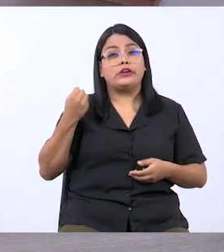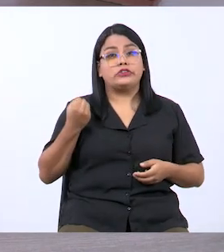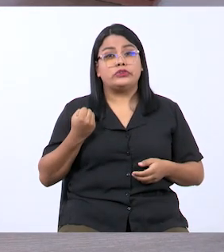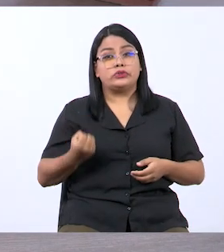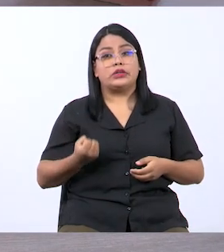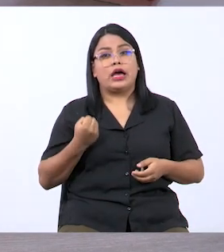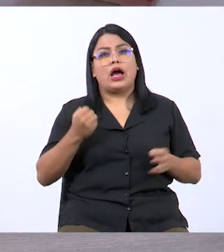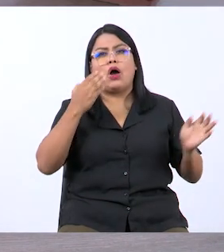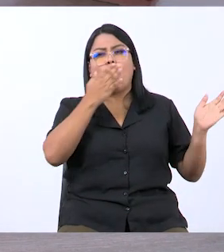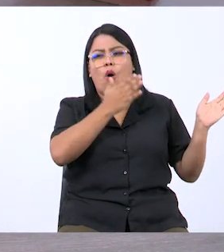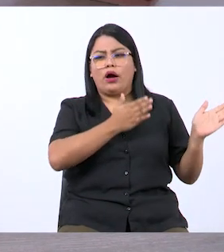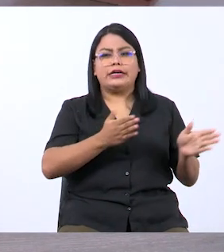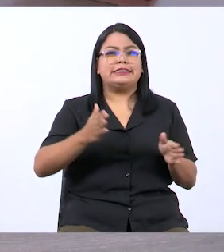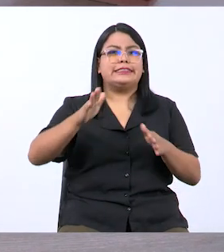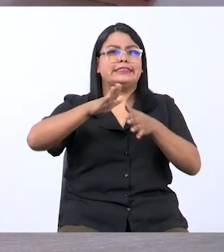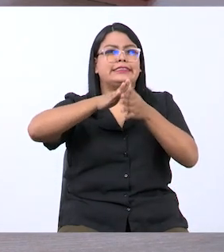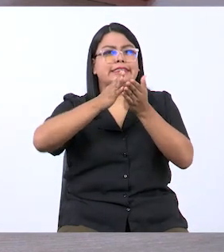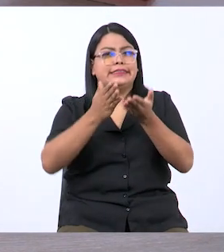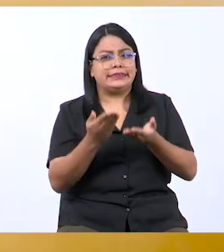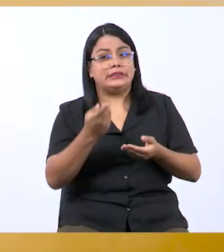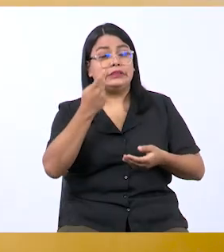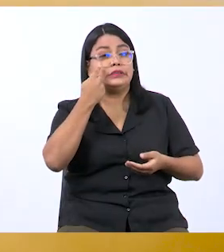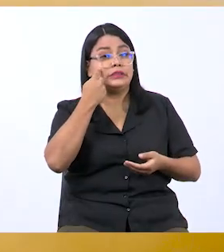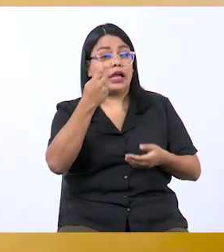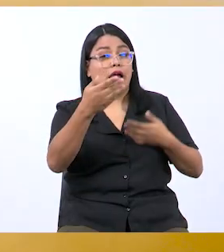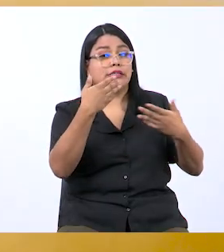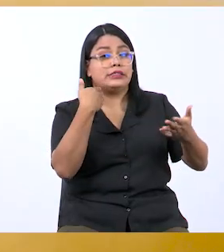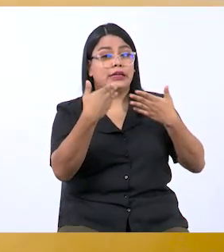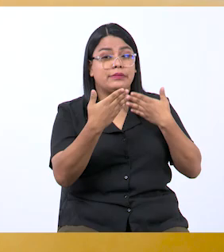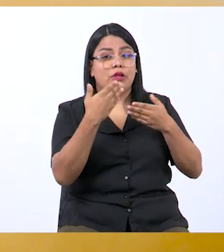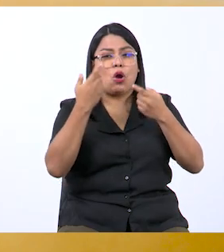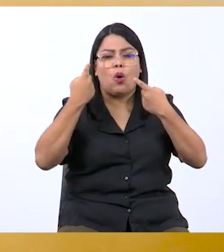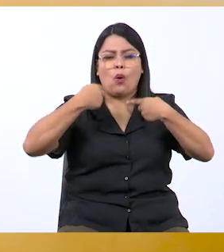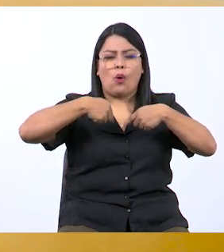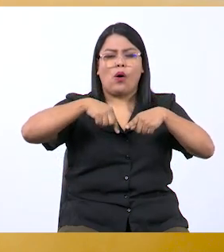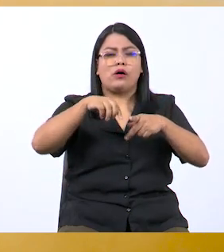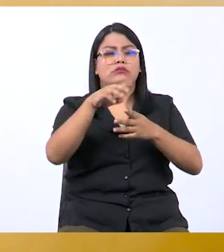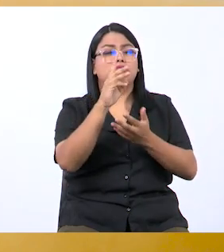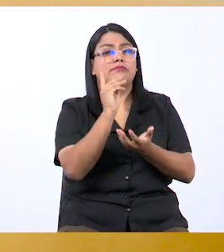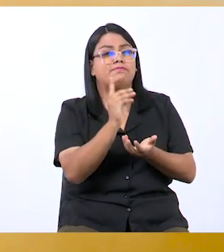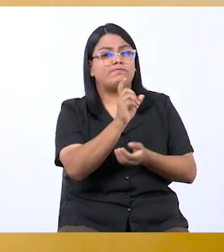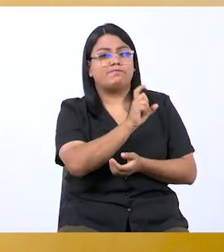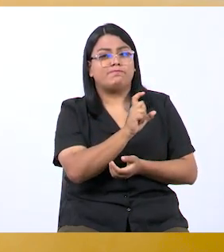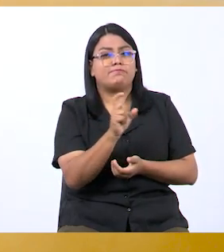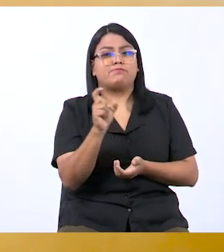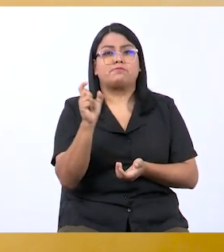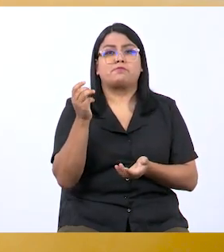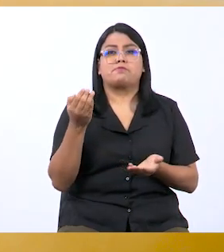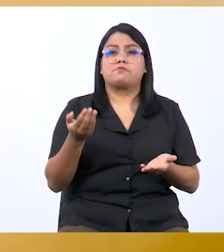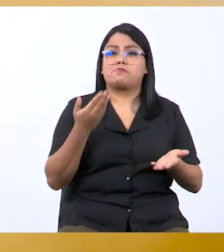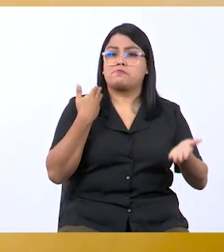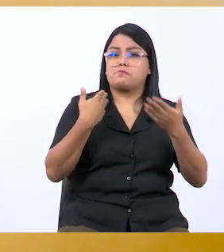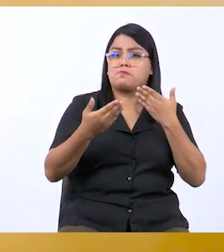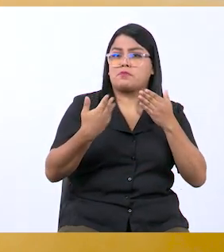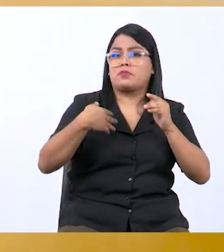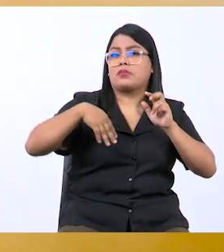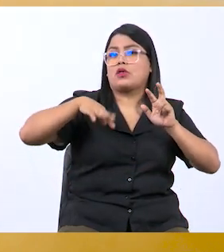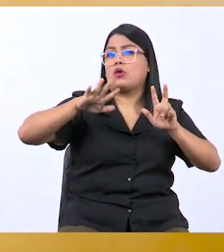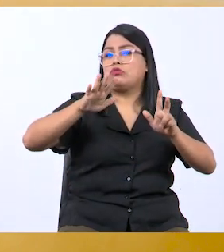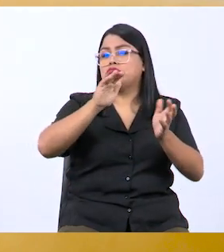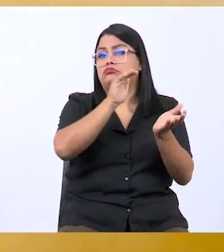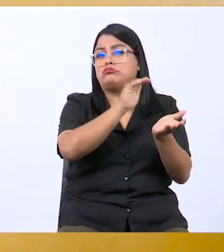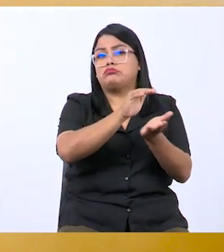estudiante cuál es la estructura del libro. Es así que ahí se detallan la secuencia didáctica de las semanas, se describen las